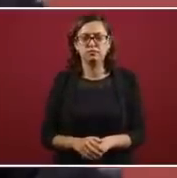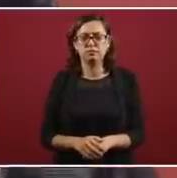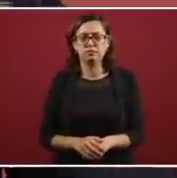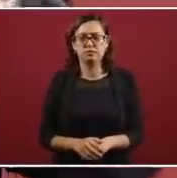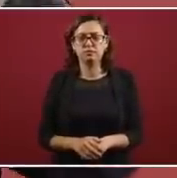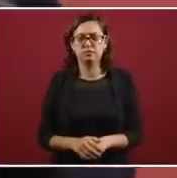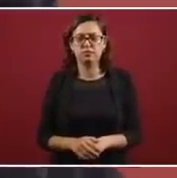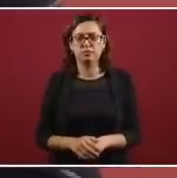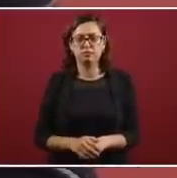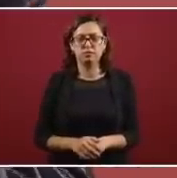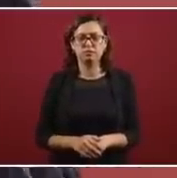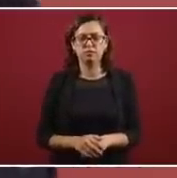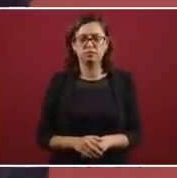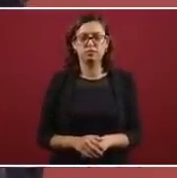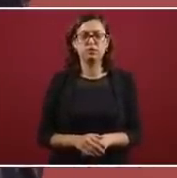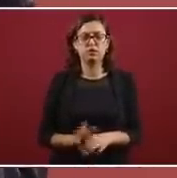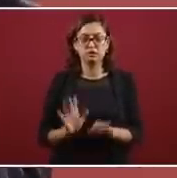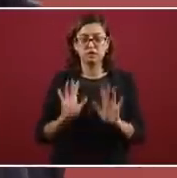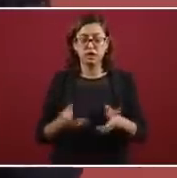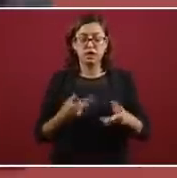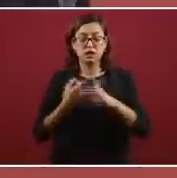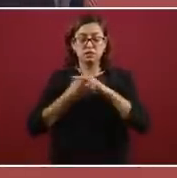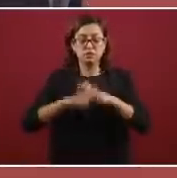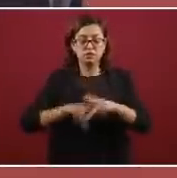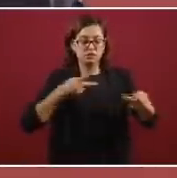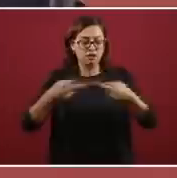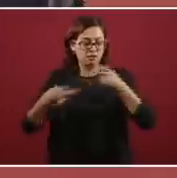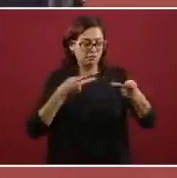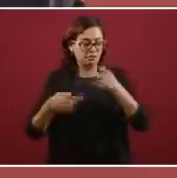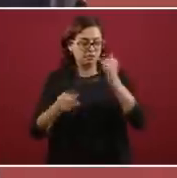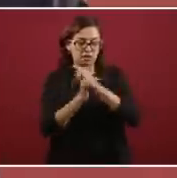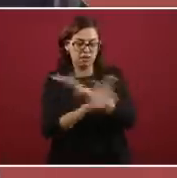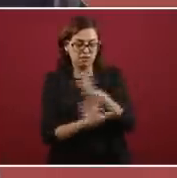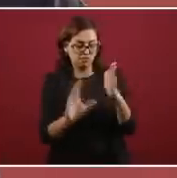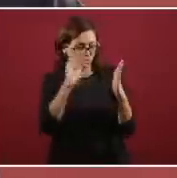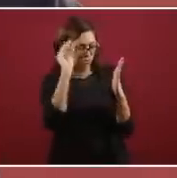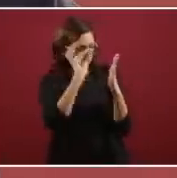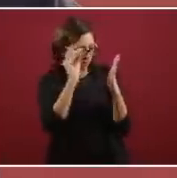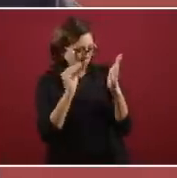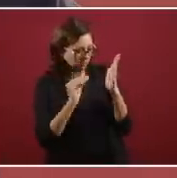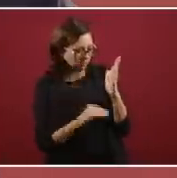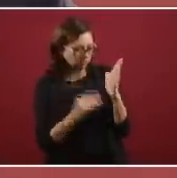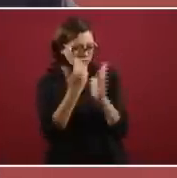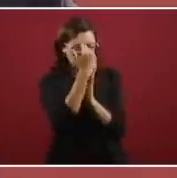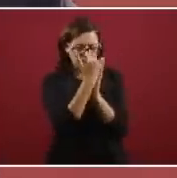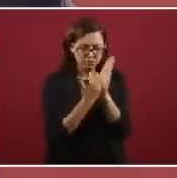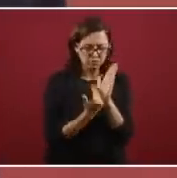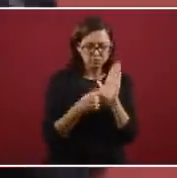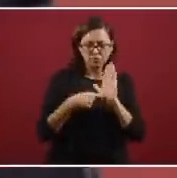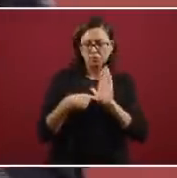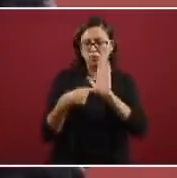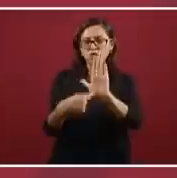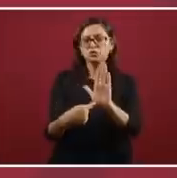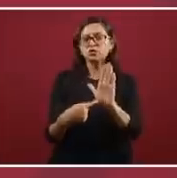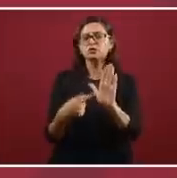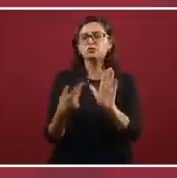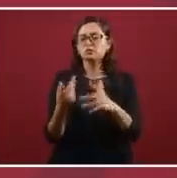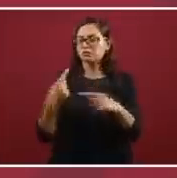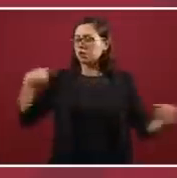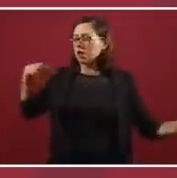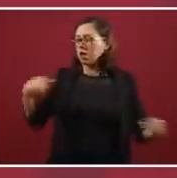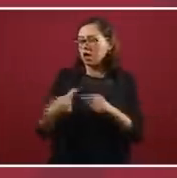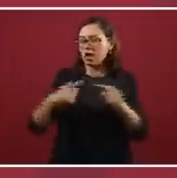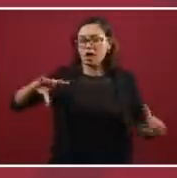Se está preparando un informe de cómo se está actuando y